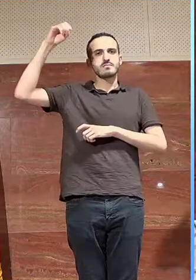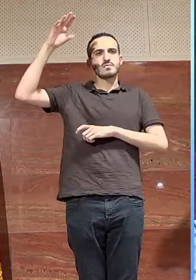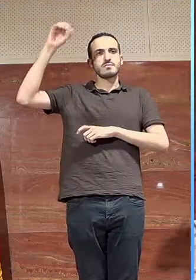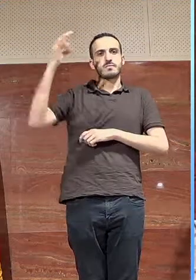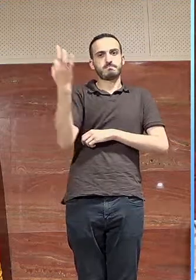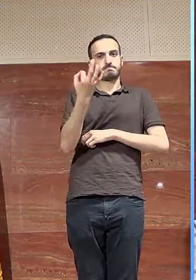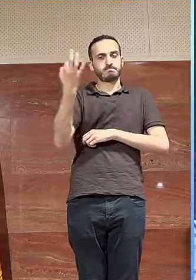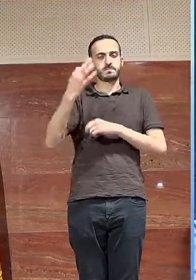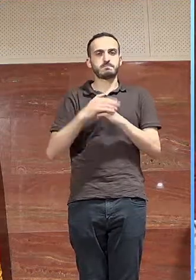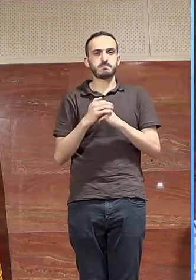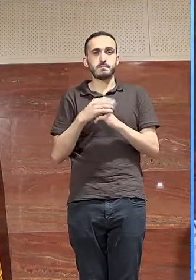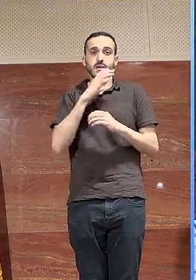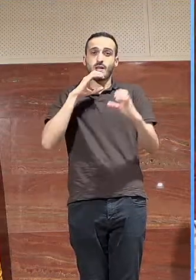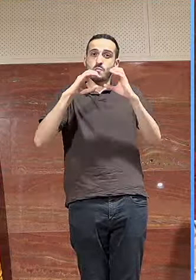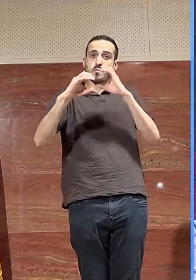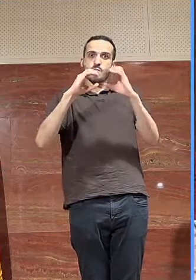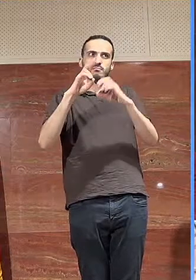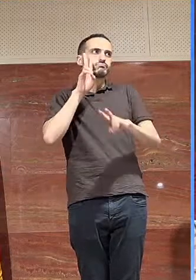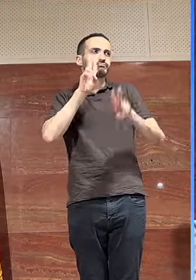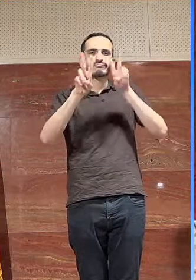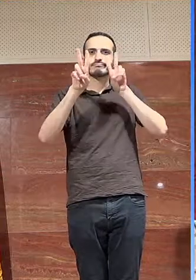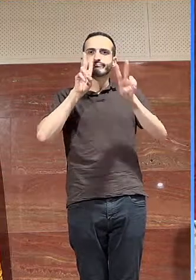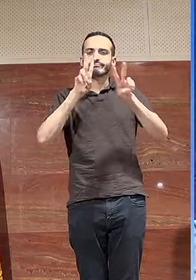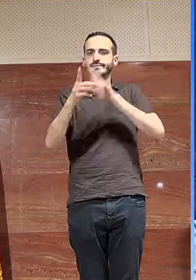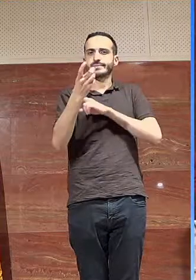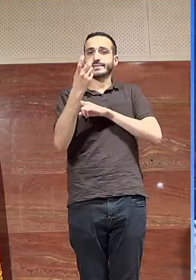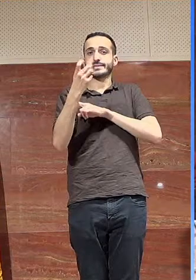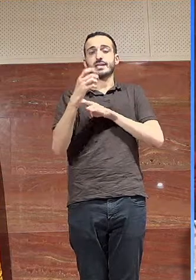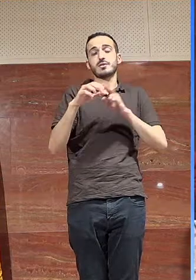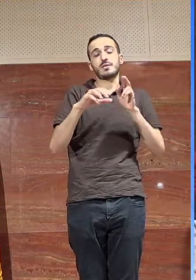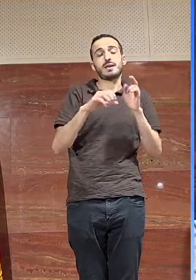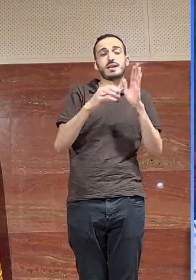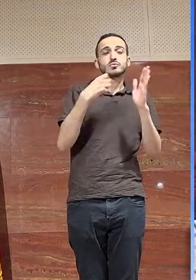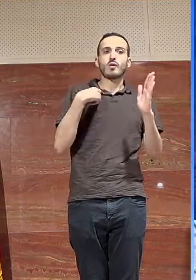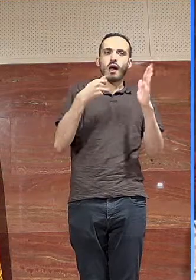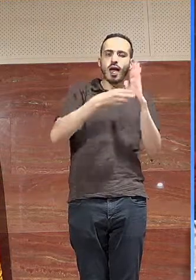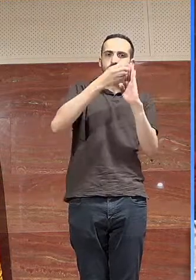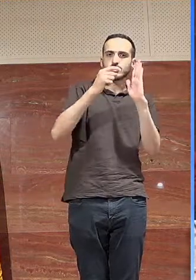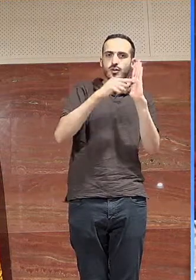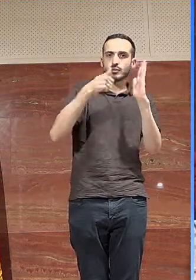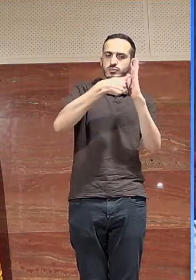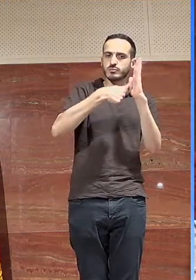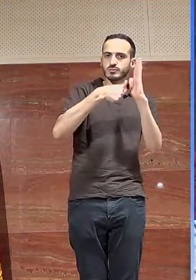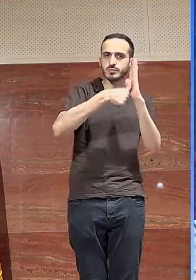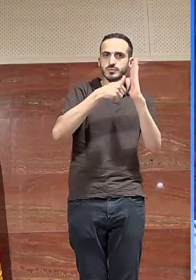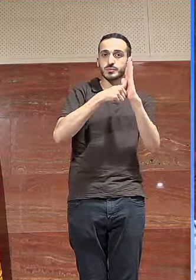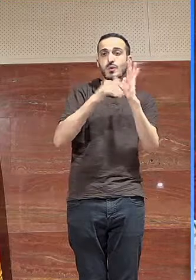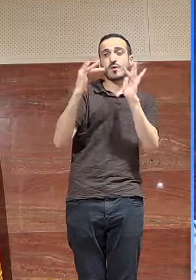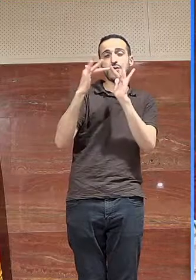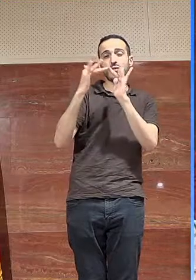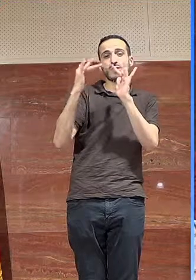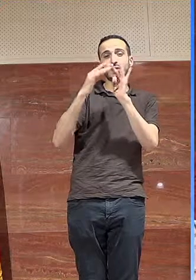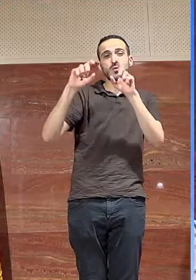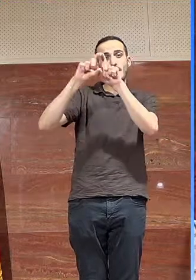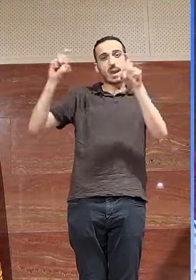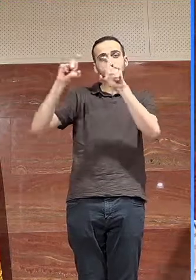exista la posibilidad de una comunicación visual con la central de emergencias, ¿no? También